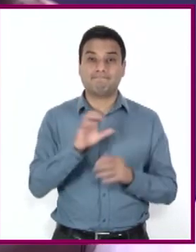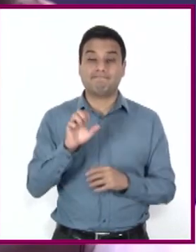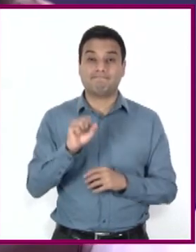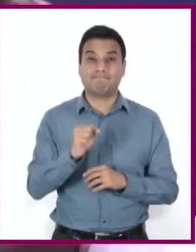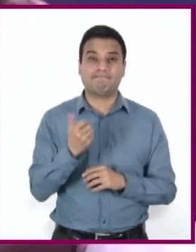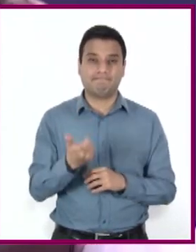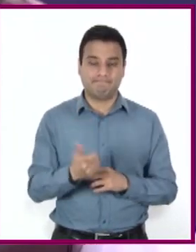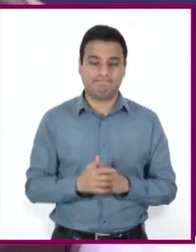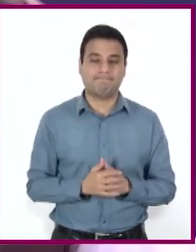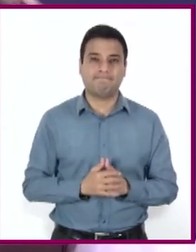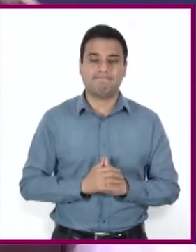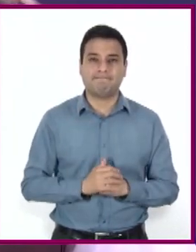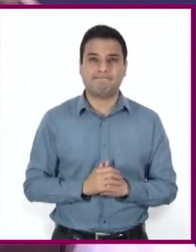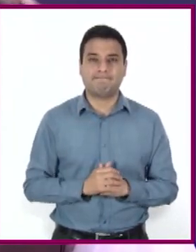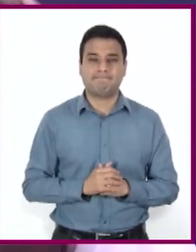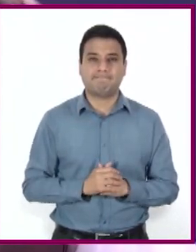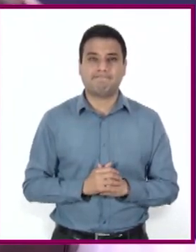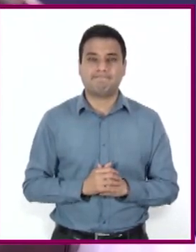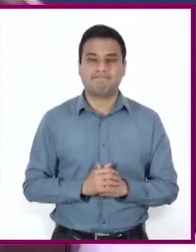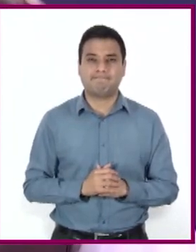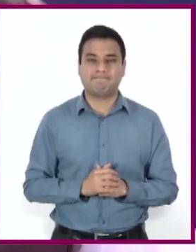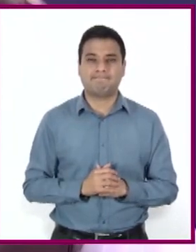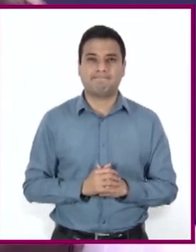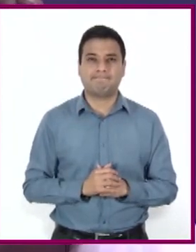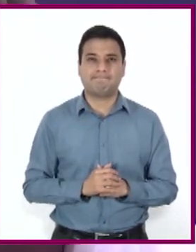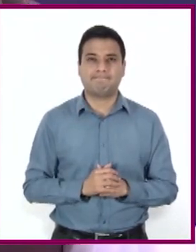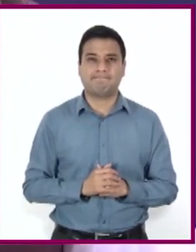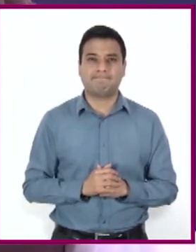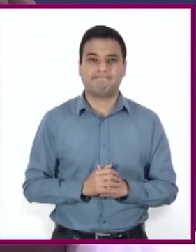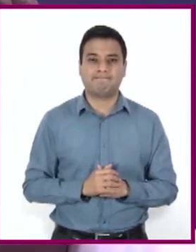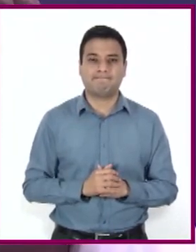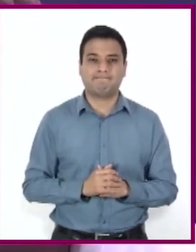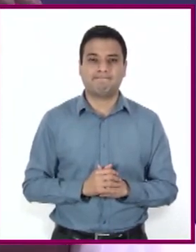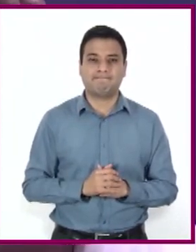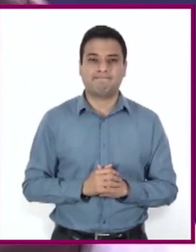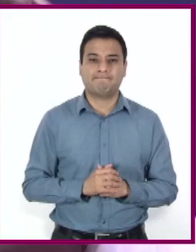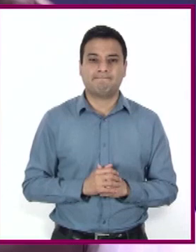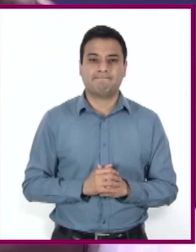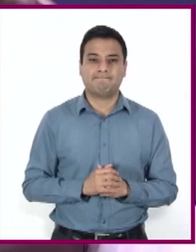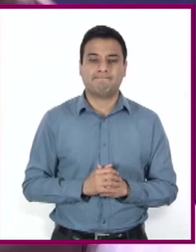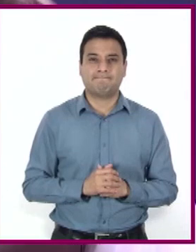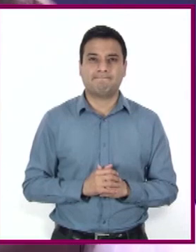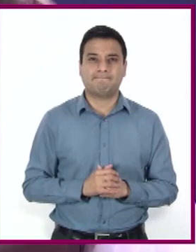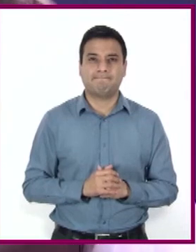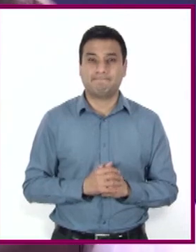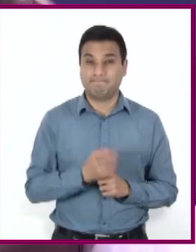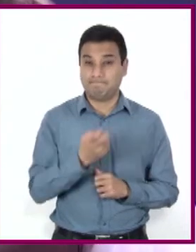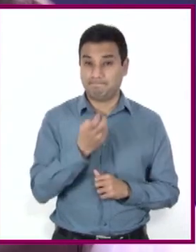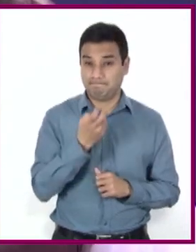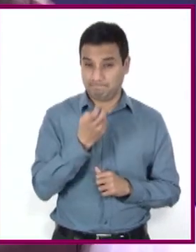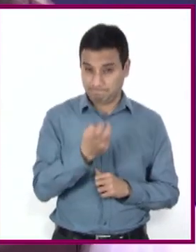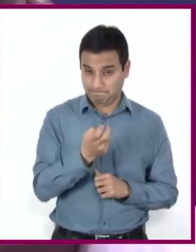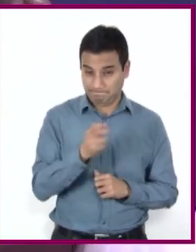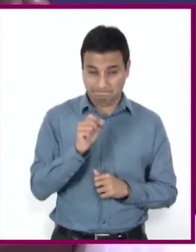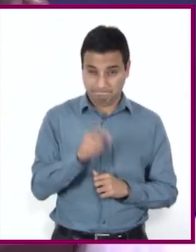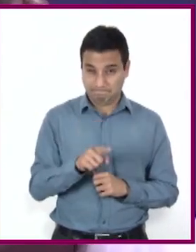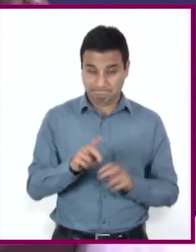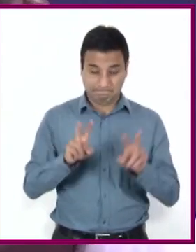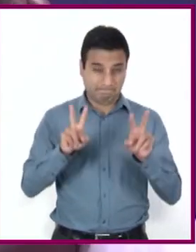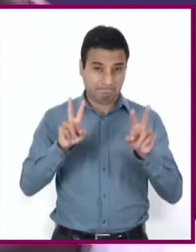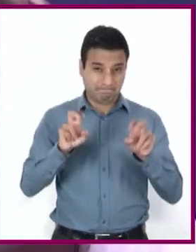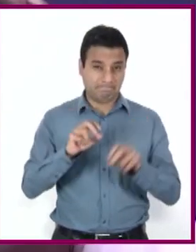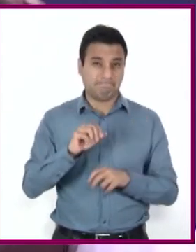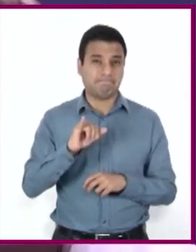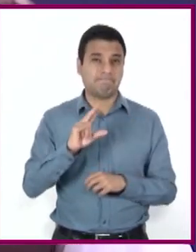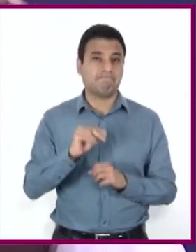6.560 pesos. Entonces, ¿esta situación es de proporcionalidad directa? Registren